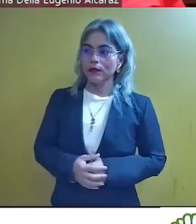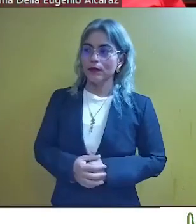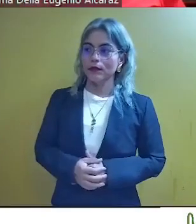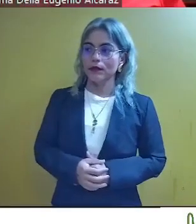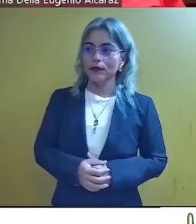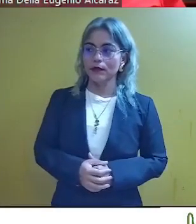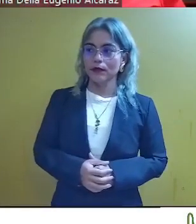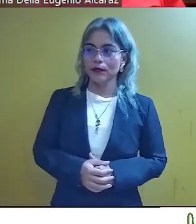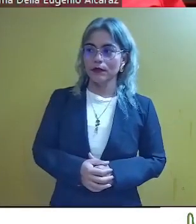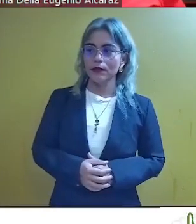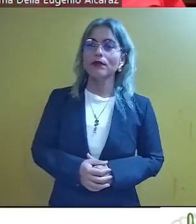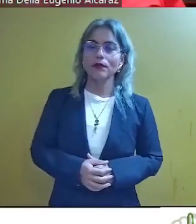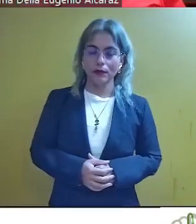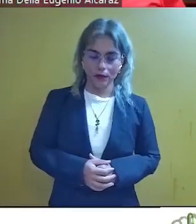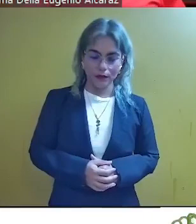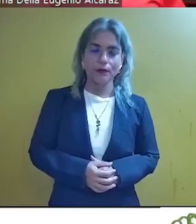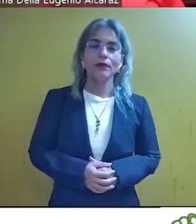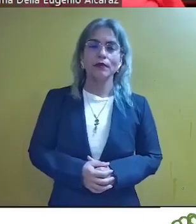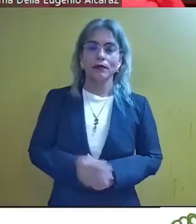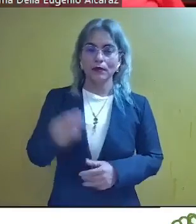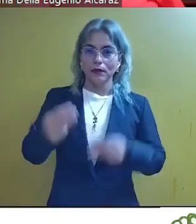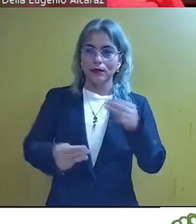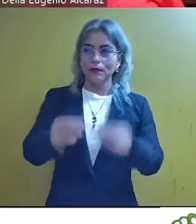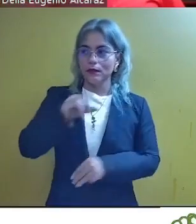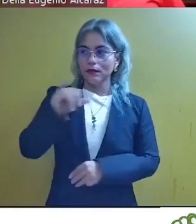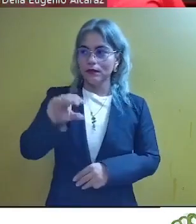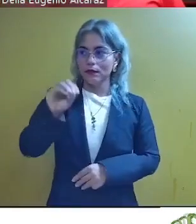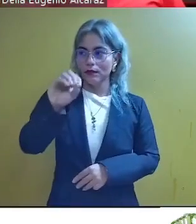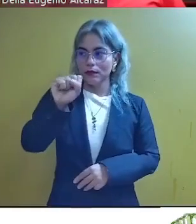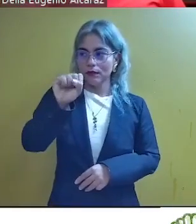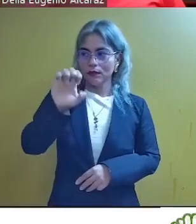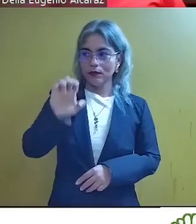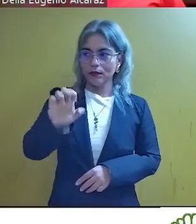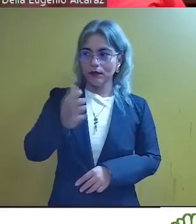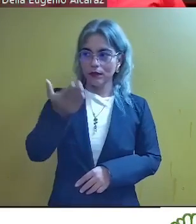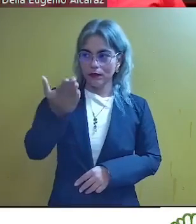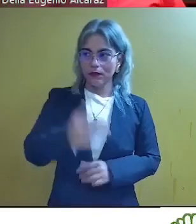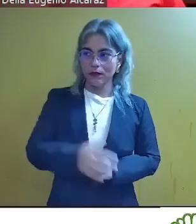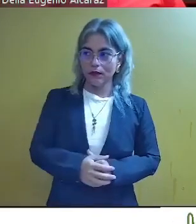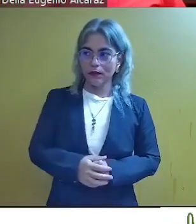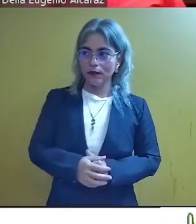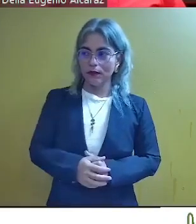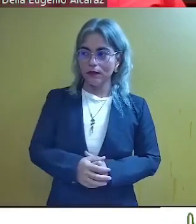Con su autorización, magistrada presidenta, magistrado ponente, José